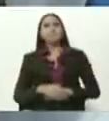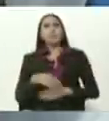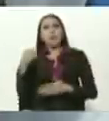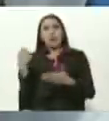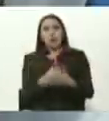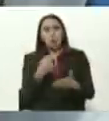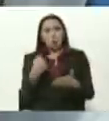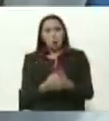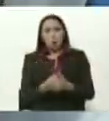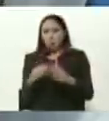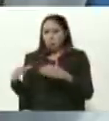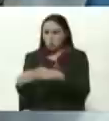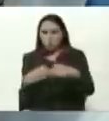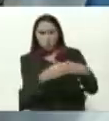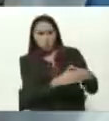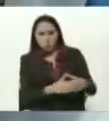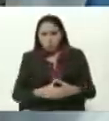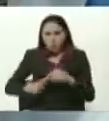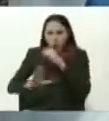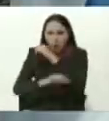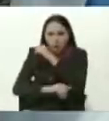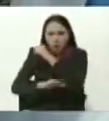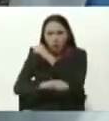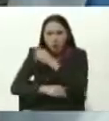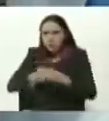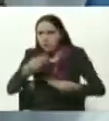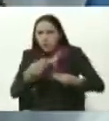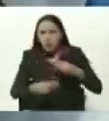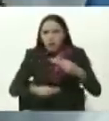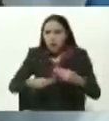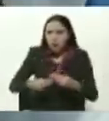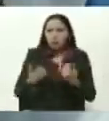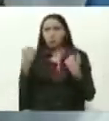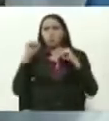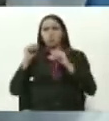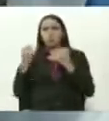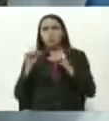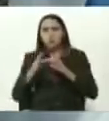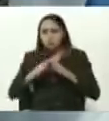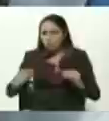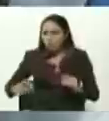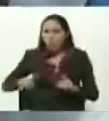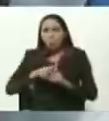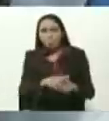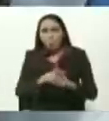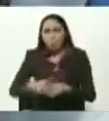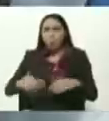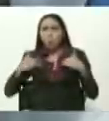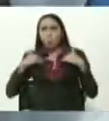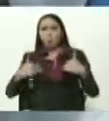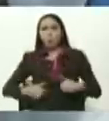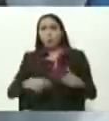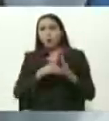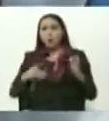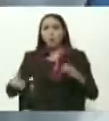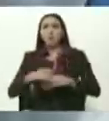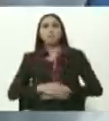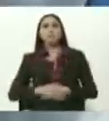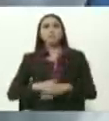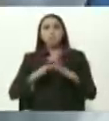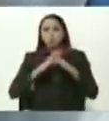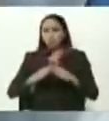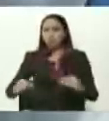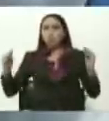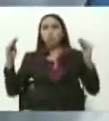a las mafias, al crimen organizado, a la corrupción, a las violaciones de derechos humanos, todo para